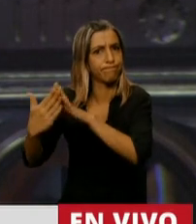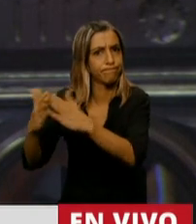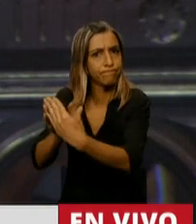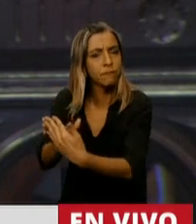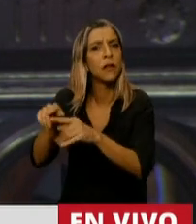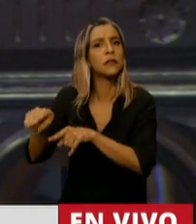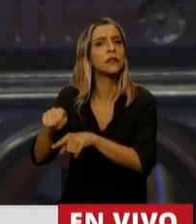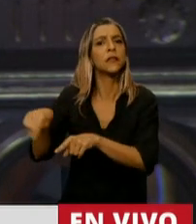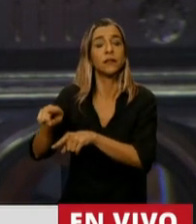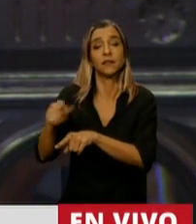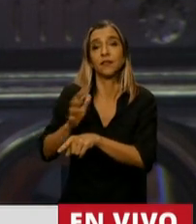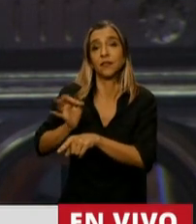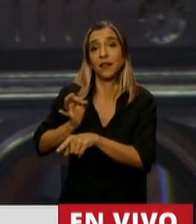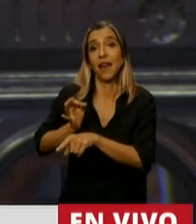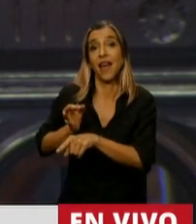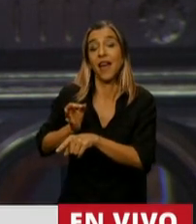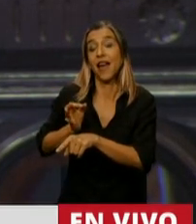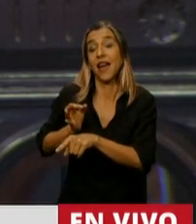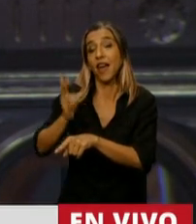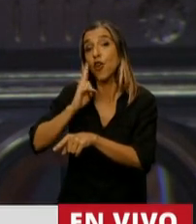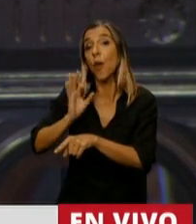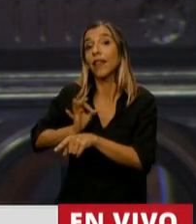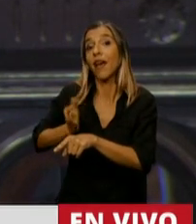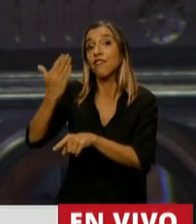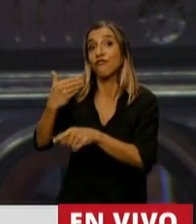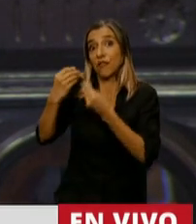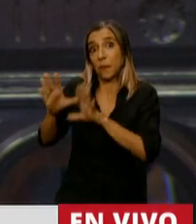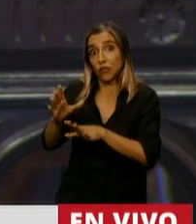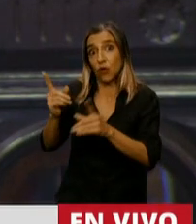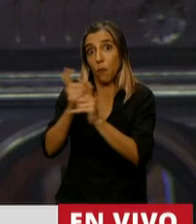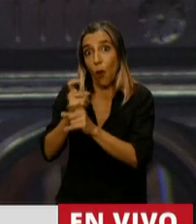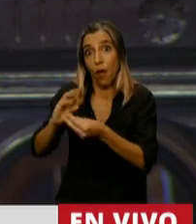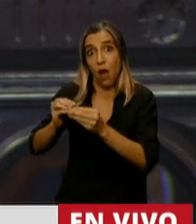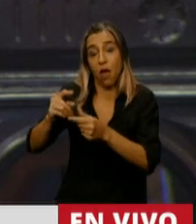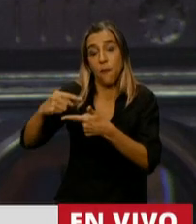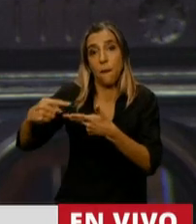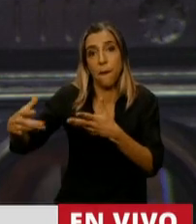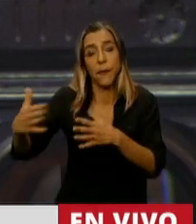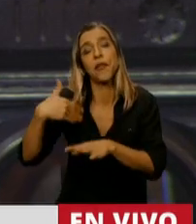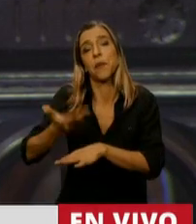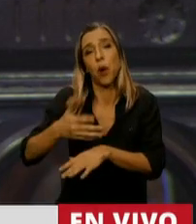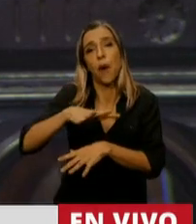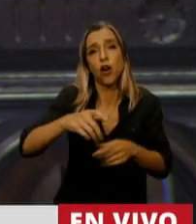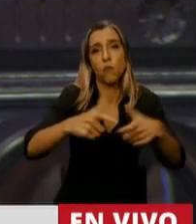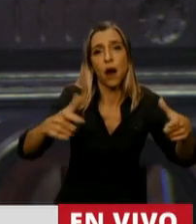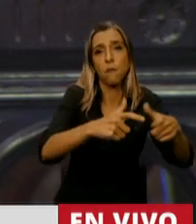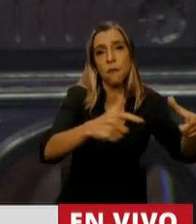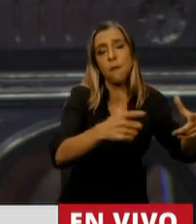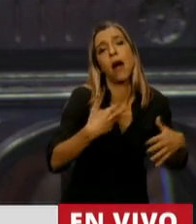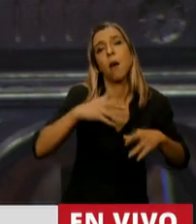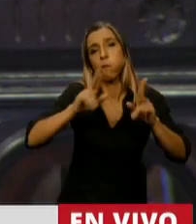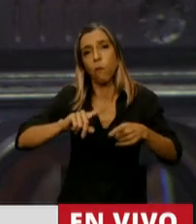hace 90 años en la Argentina. Después seguimos con idas y vueltas, más barrios, menos barrios,